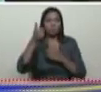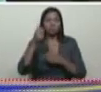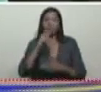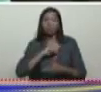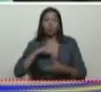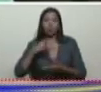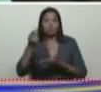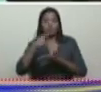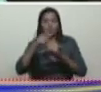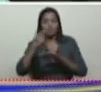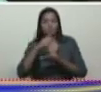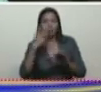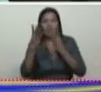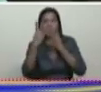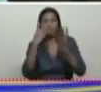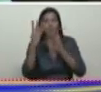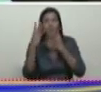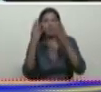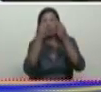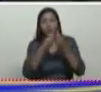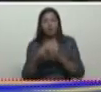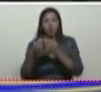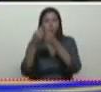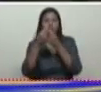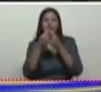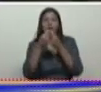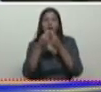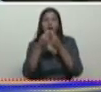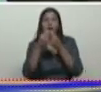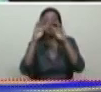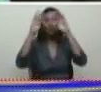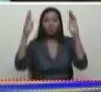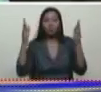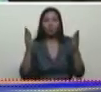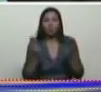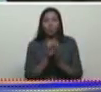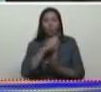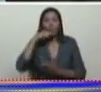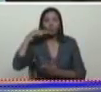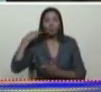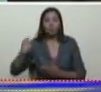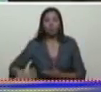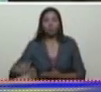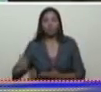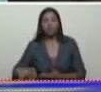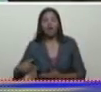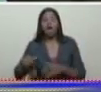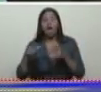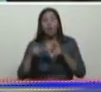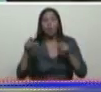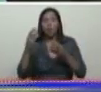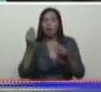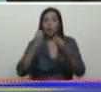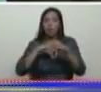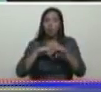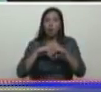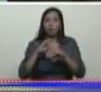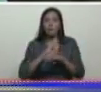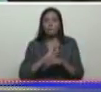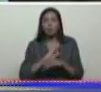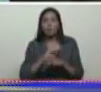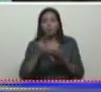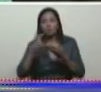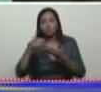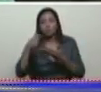firmar en la Feria Económica Mundial de San Petersburgo, en Rusia, un acuerdo de producción conjunta